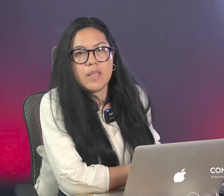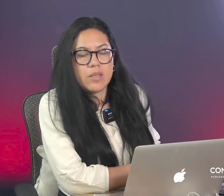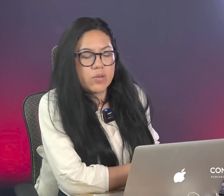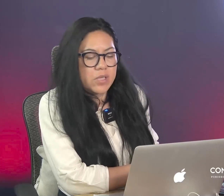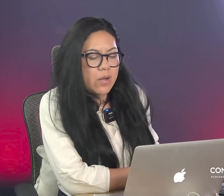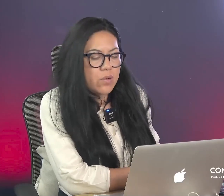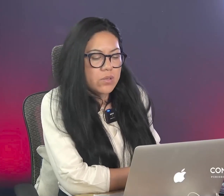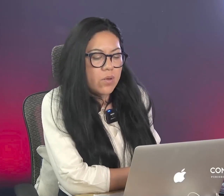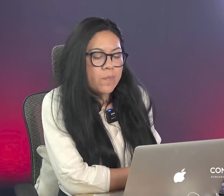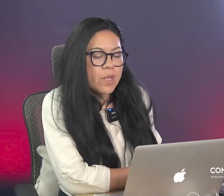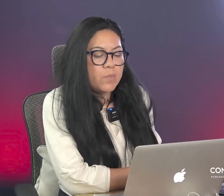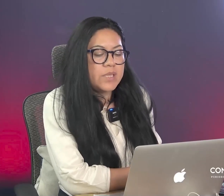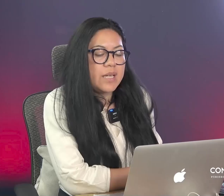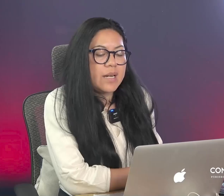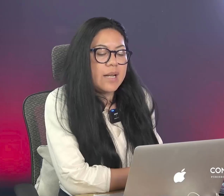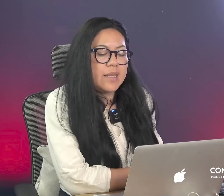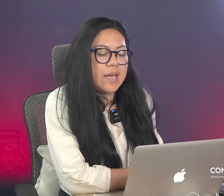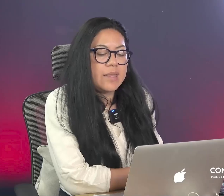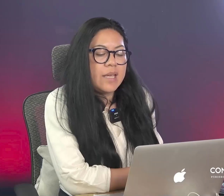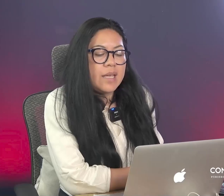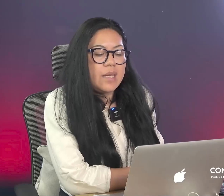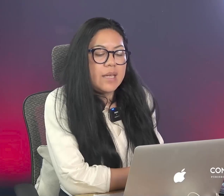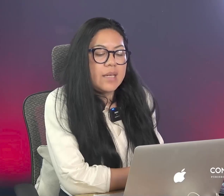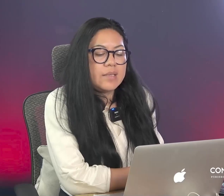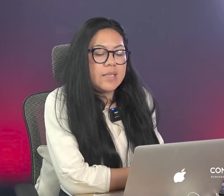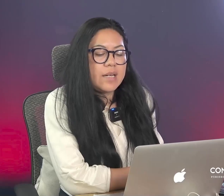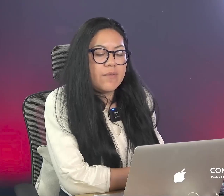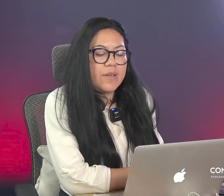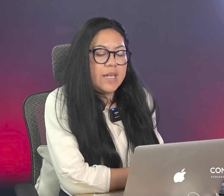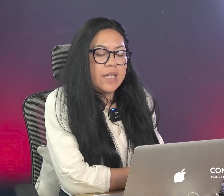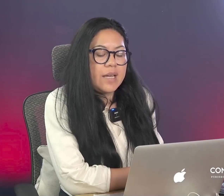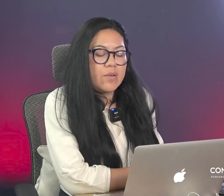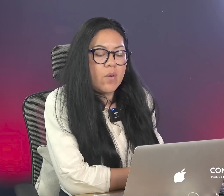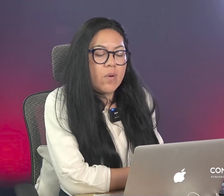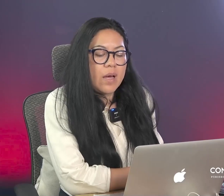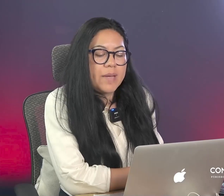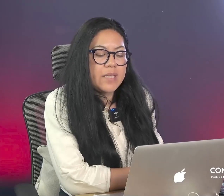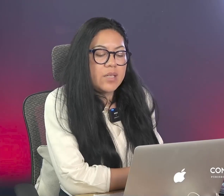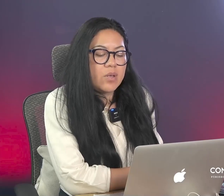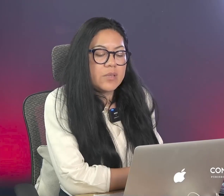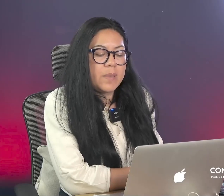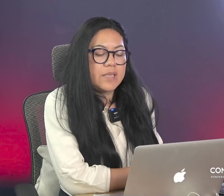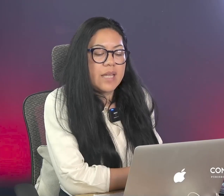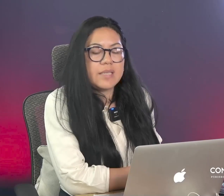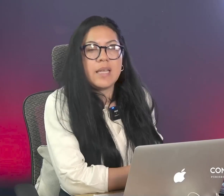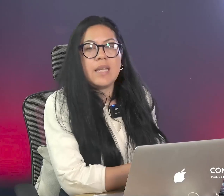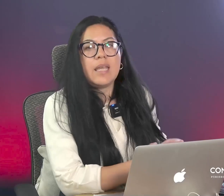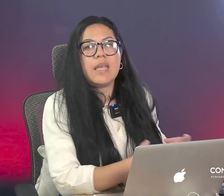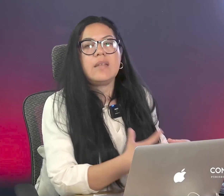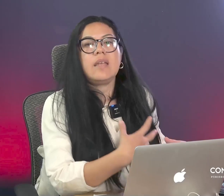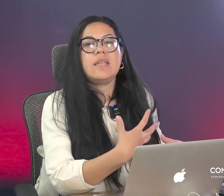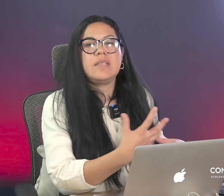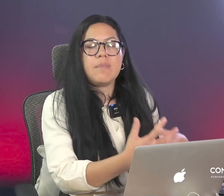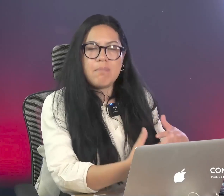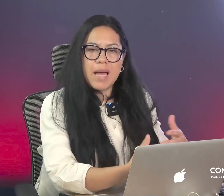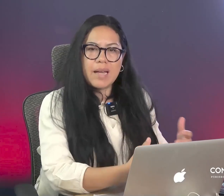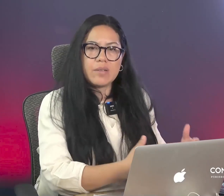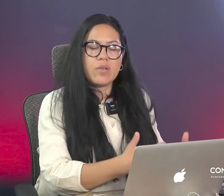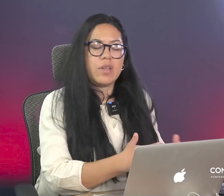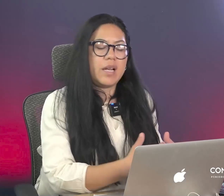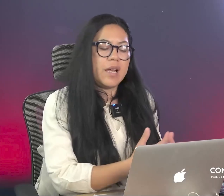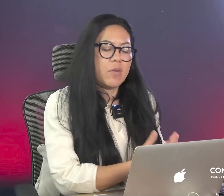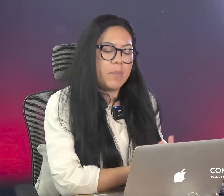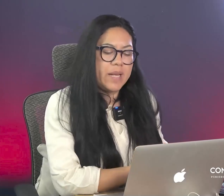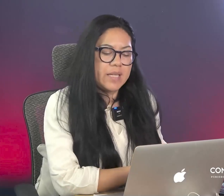decir, del 22 de agosto, pues en realidad se referían o habían sido expresadas en este